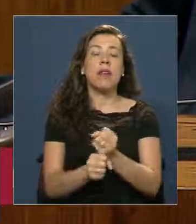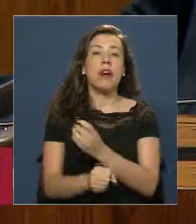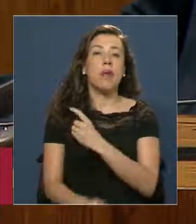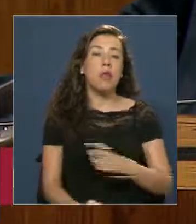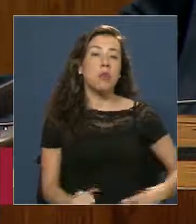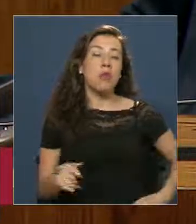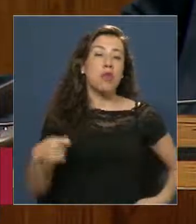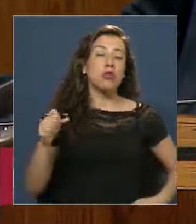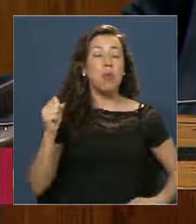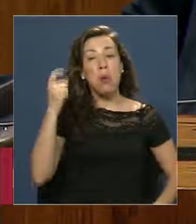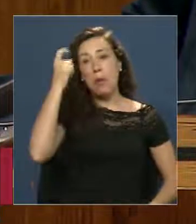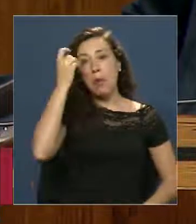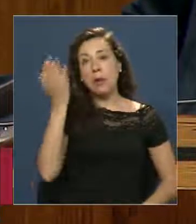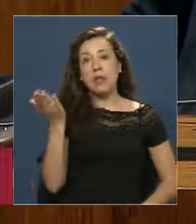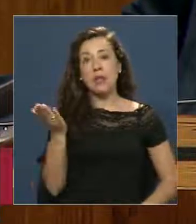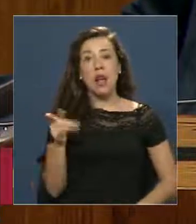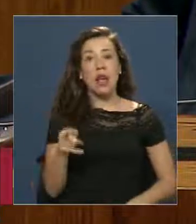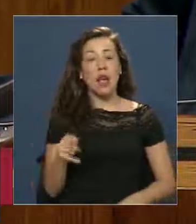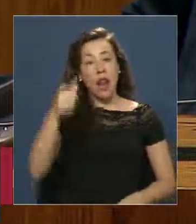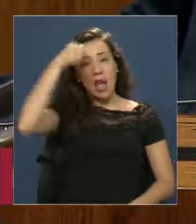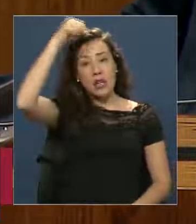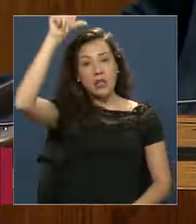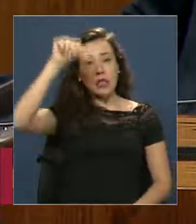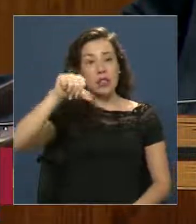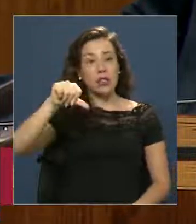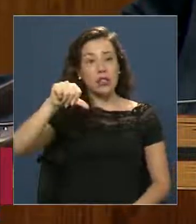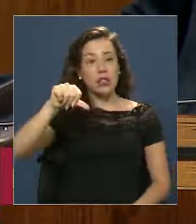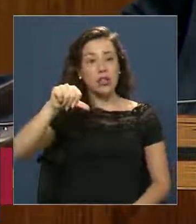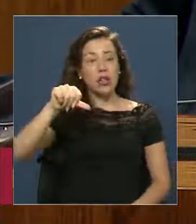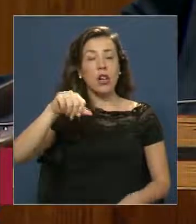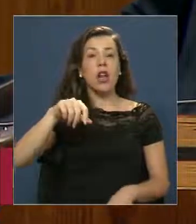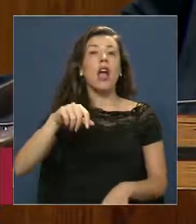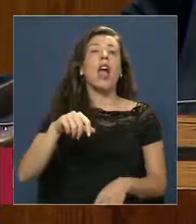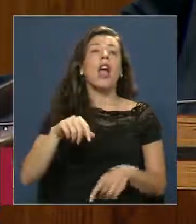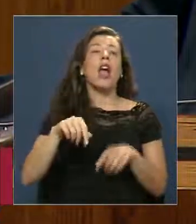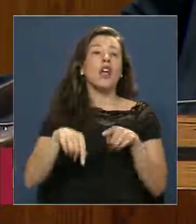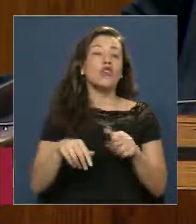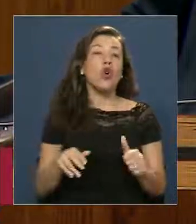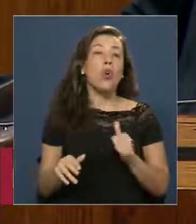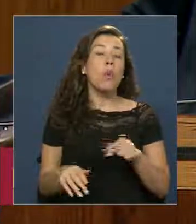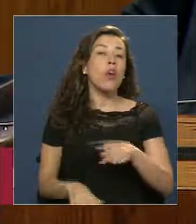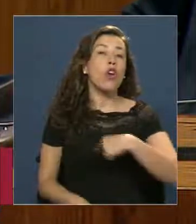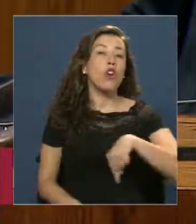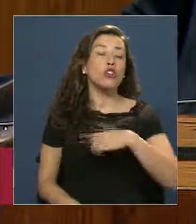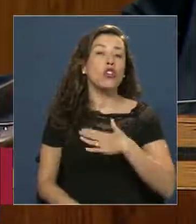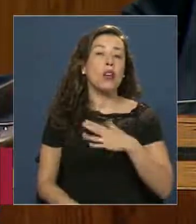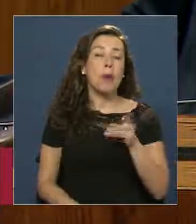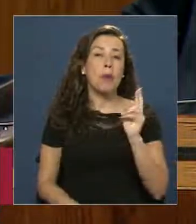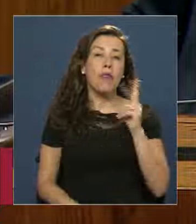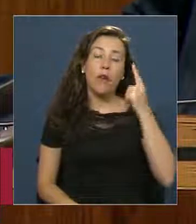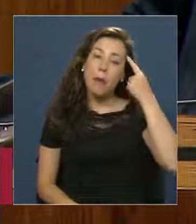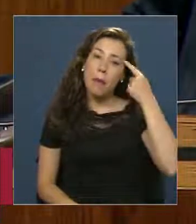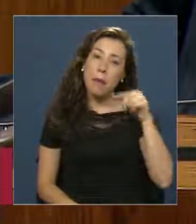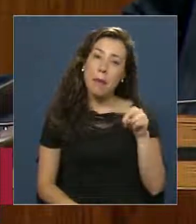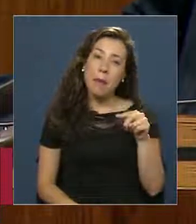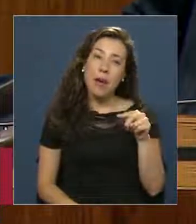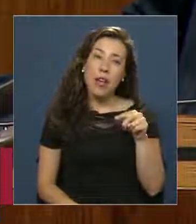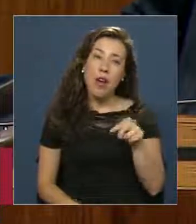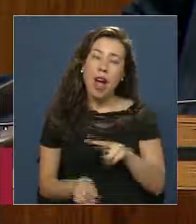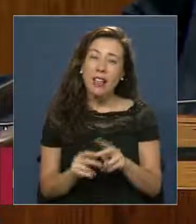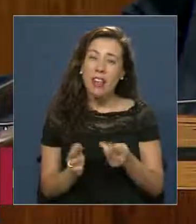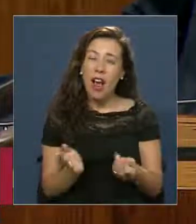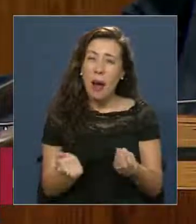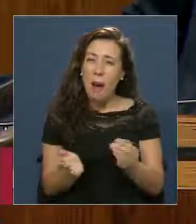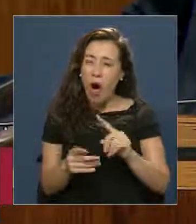Uno podría pensar que ese tipo de sanciones se aviene con lo que estamos buscando prohibir. Pero de ahí a pasar a una